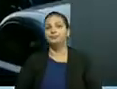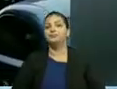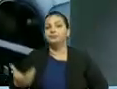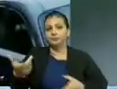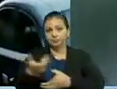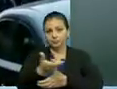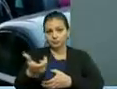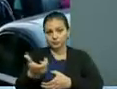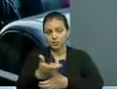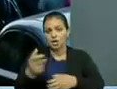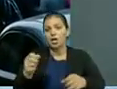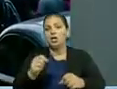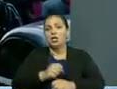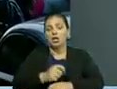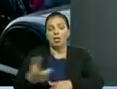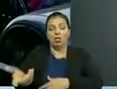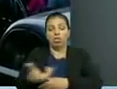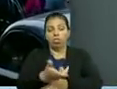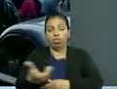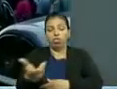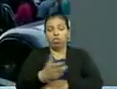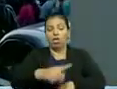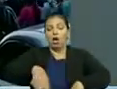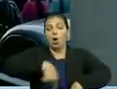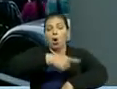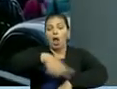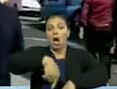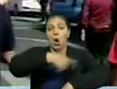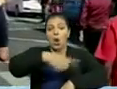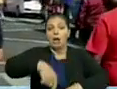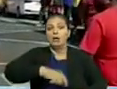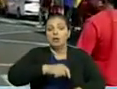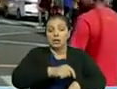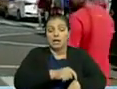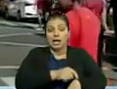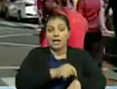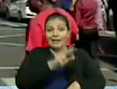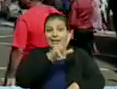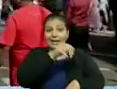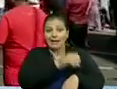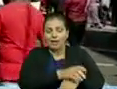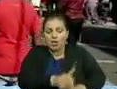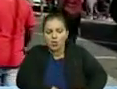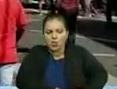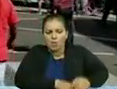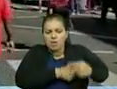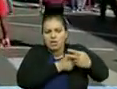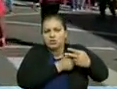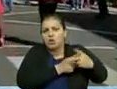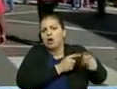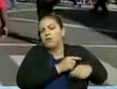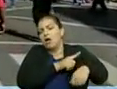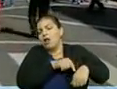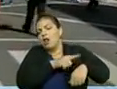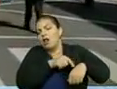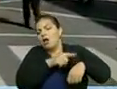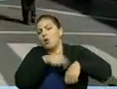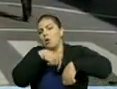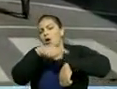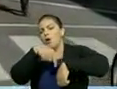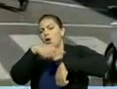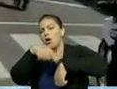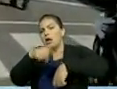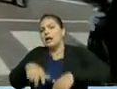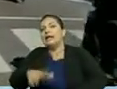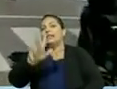bomberos culminaron a las 3 de la madrugada por la cantidad de material plástico y de fácil combustión que había en el interior